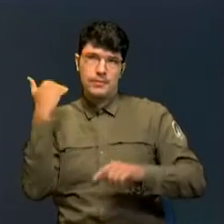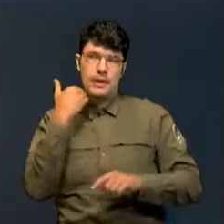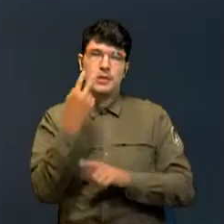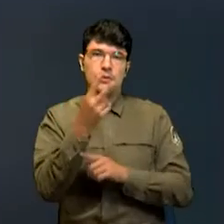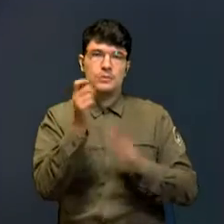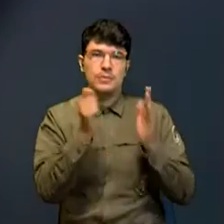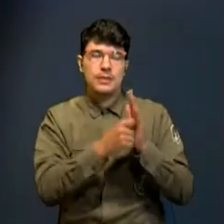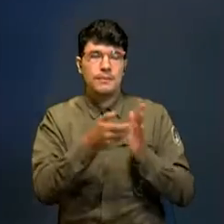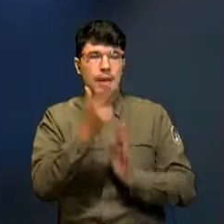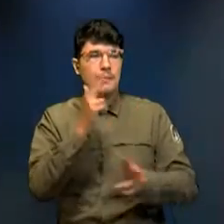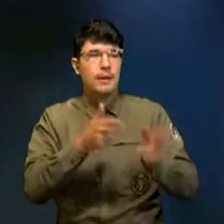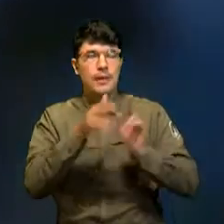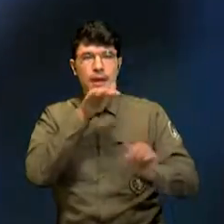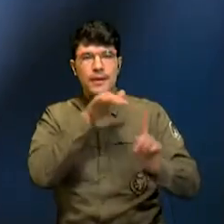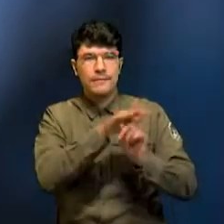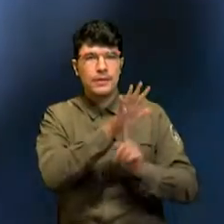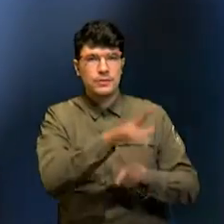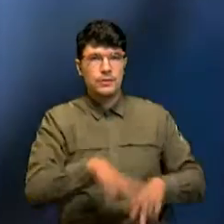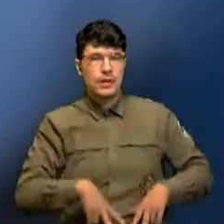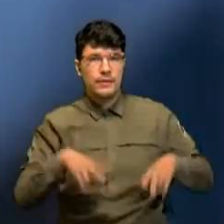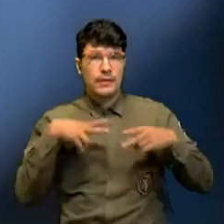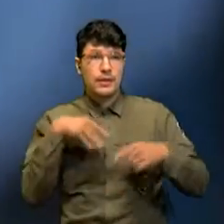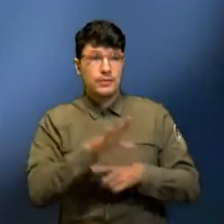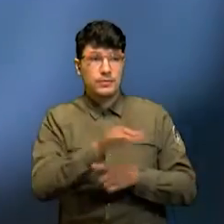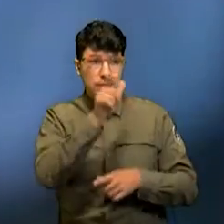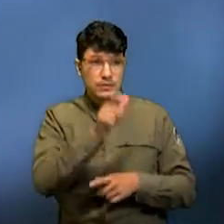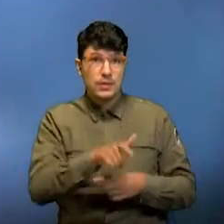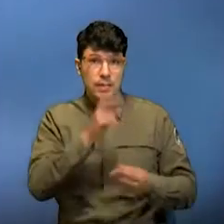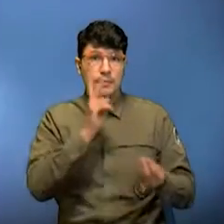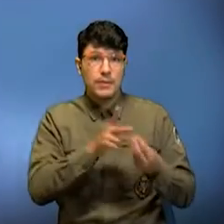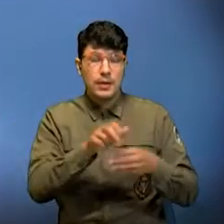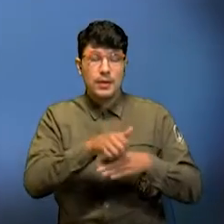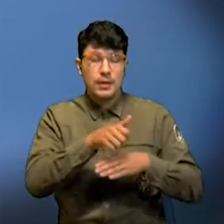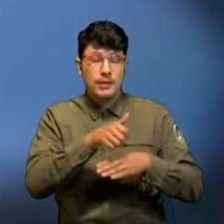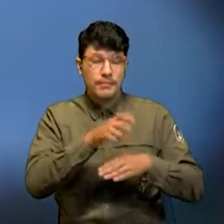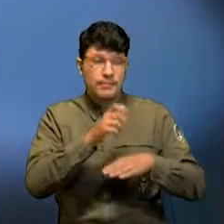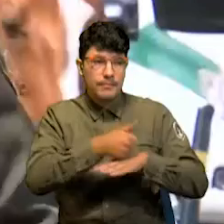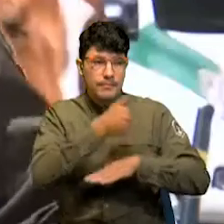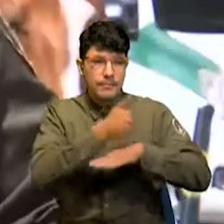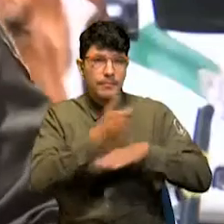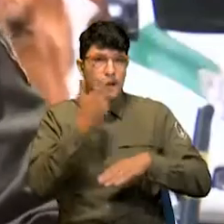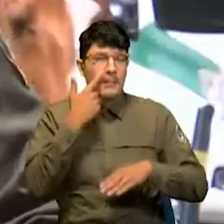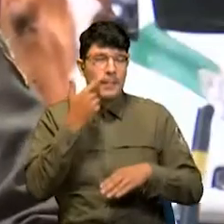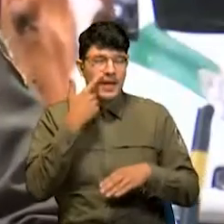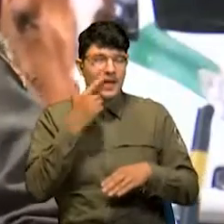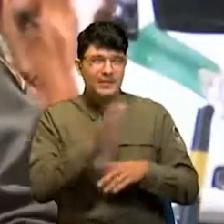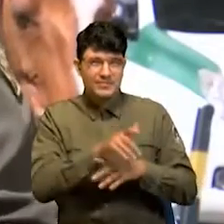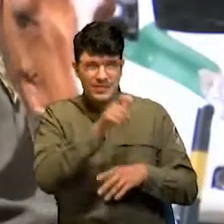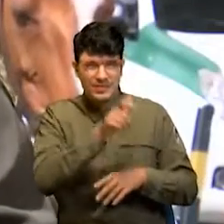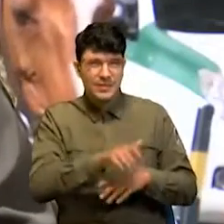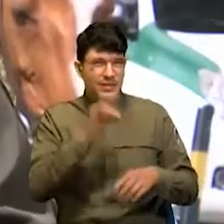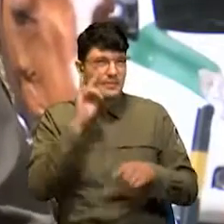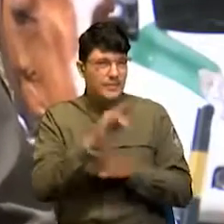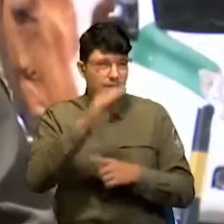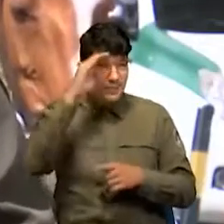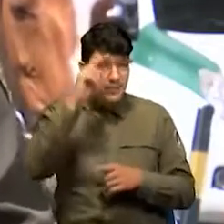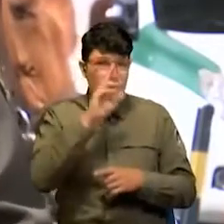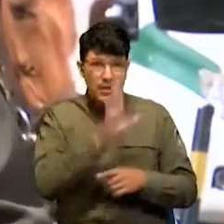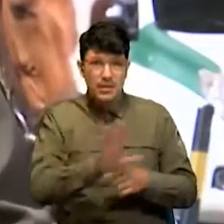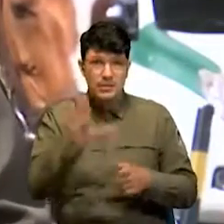dos impactos de bala que acabaron con su vida la víctima era padre de un patrullero de la policía en cúcuta fallece el padre de un